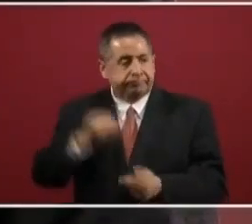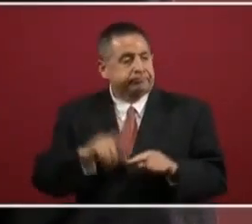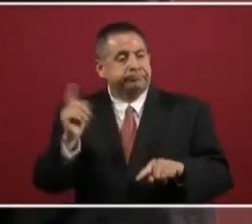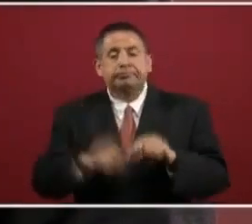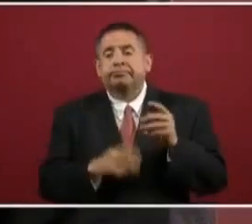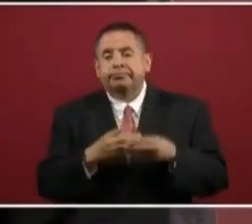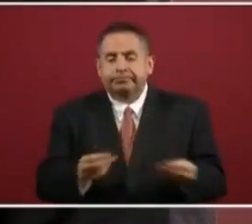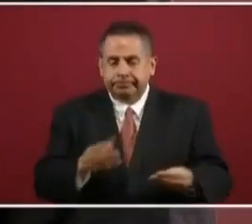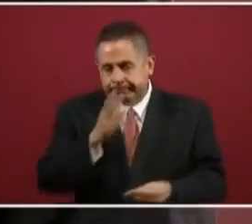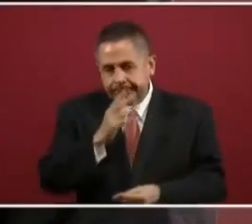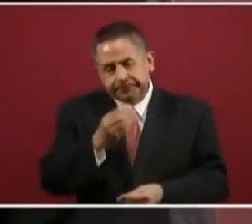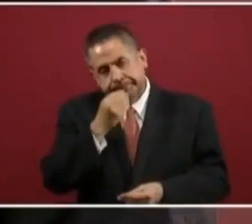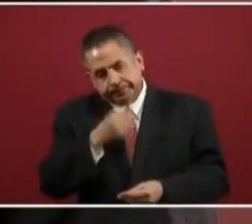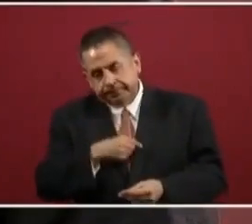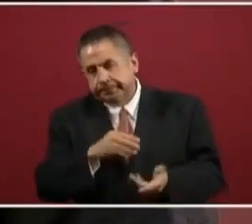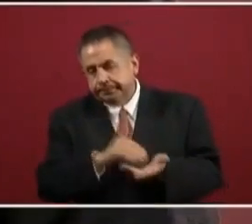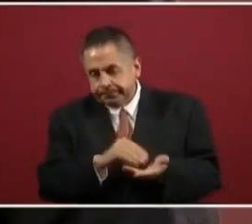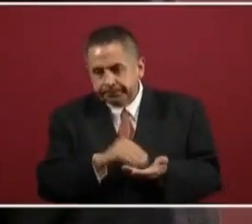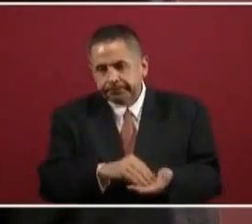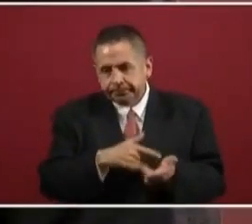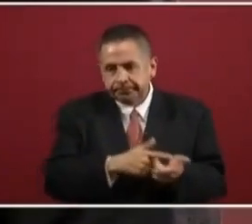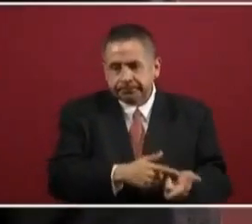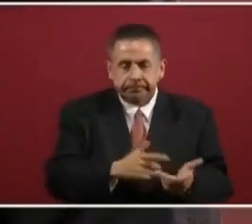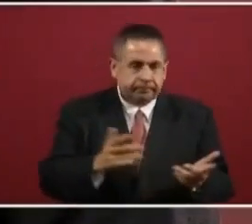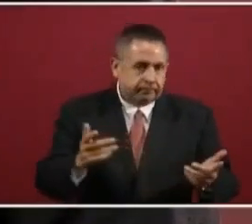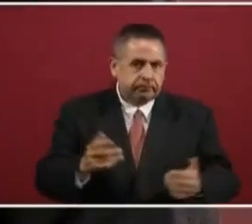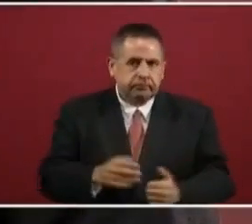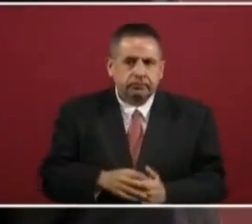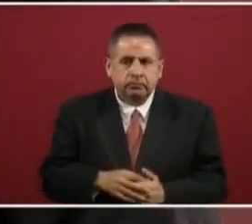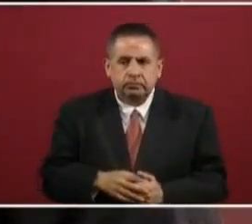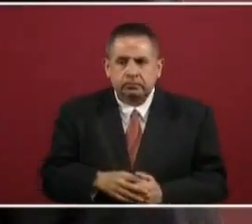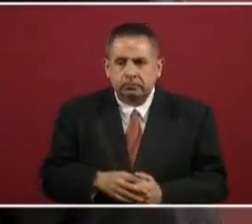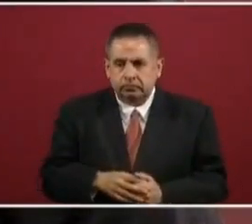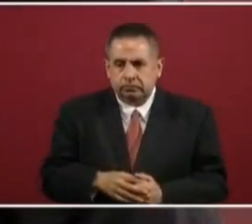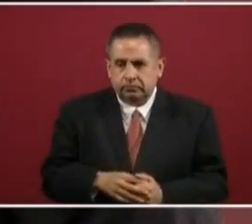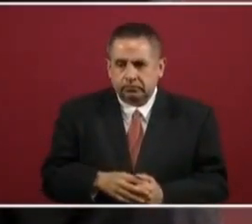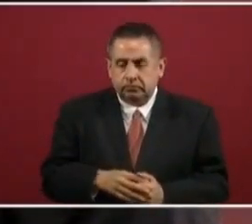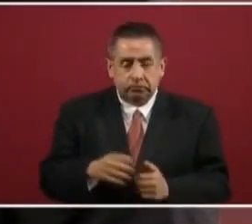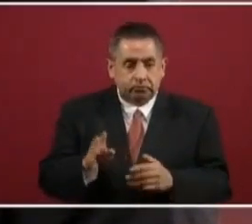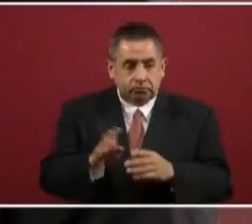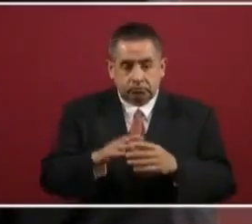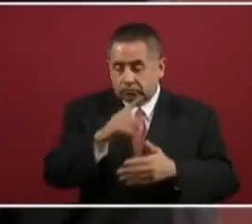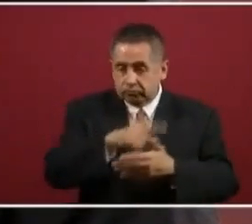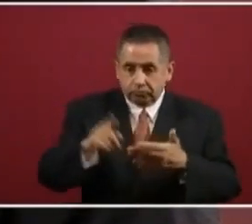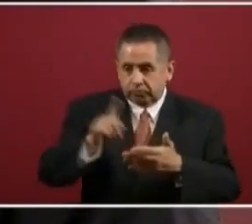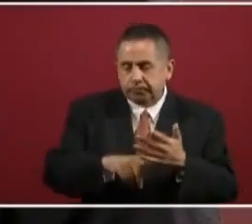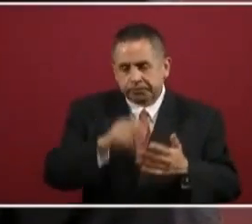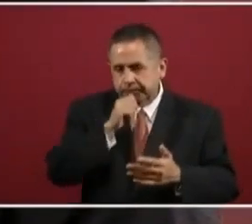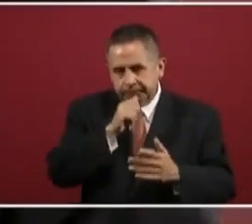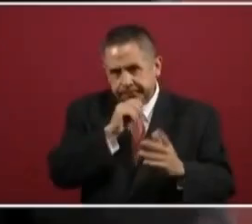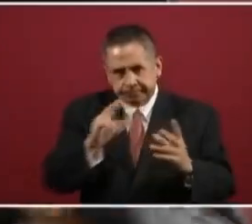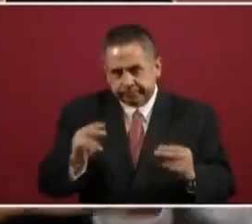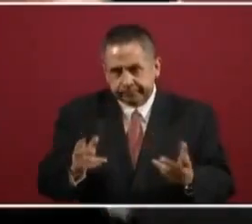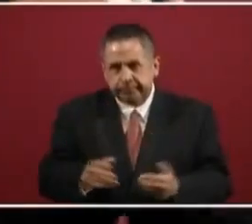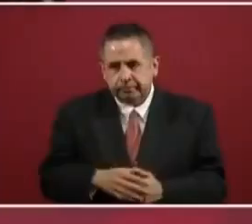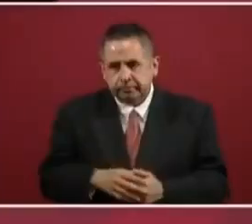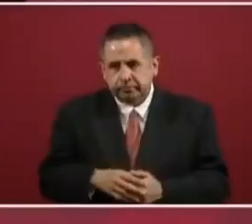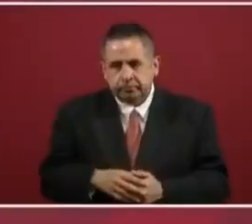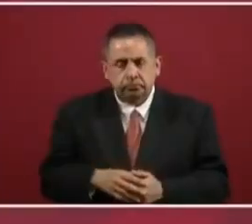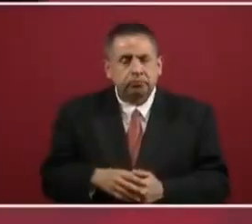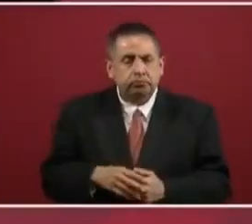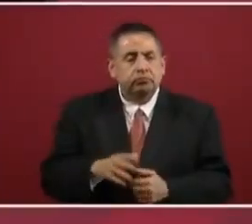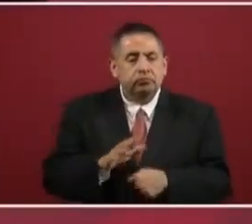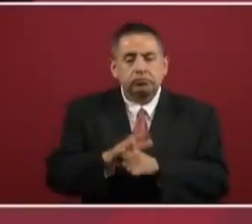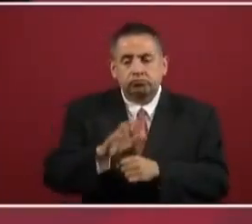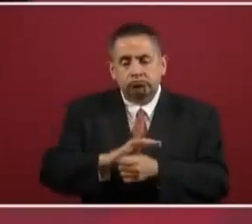la mañana eh cancelar los contratos sino que les digan